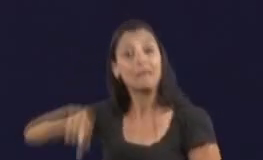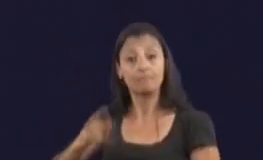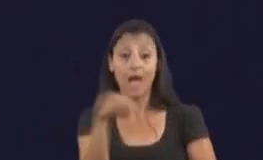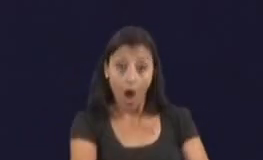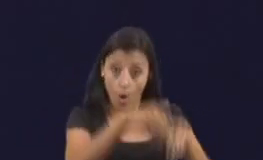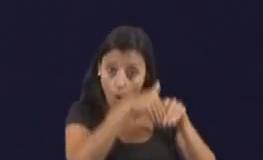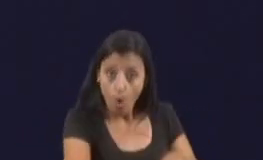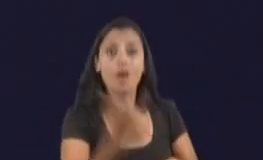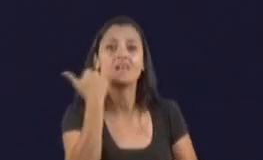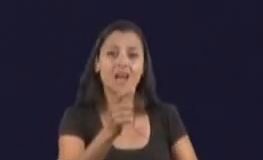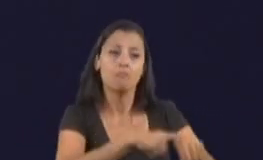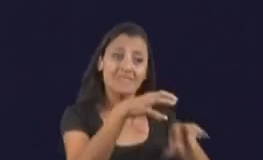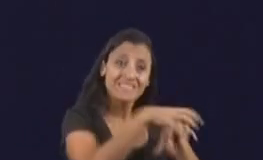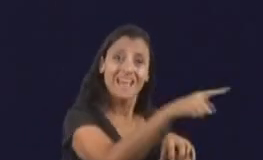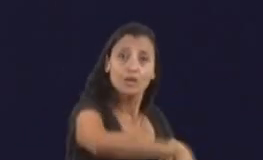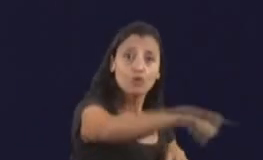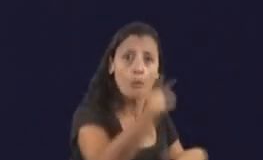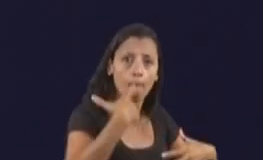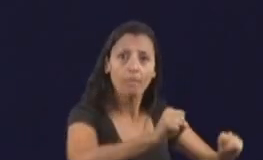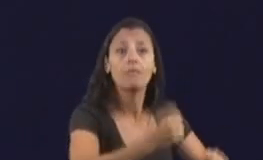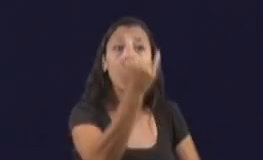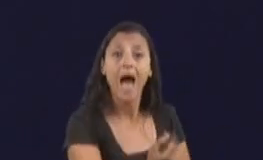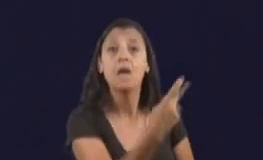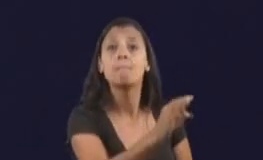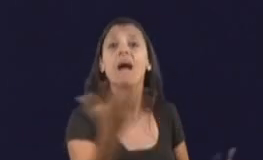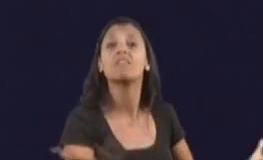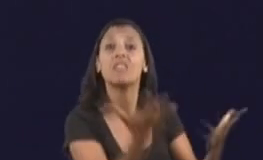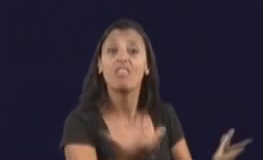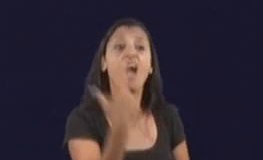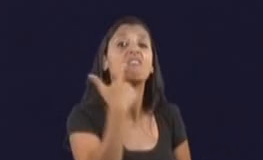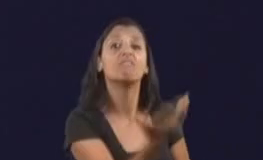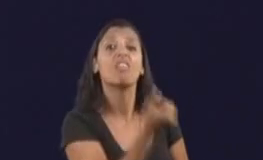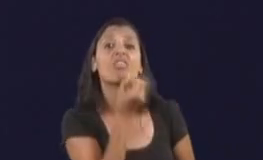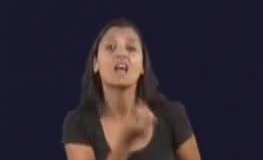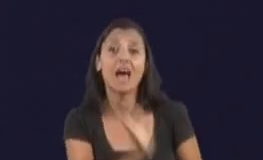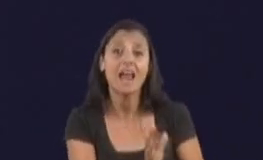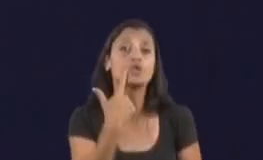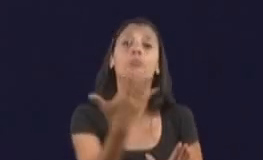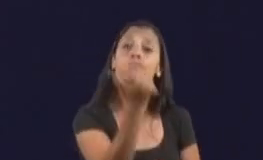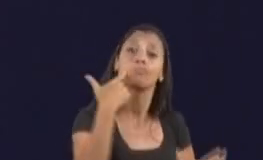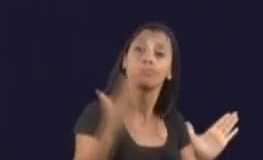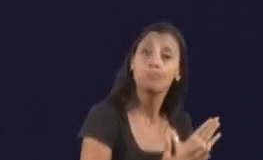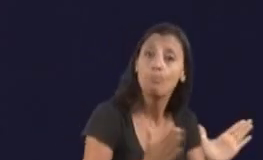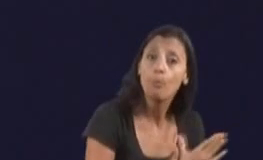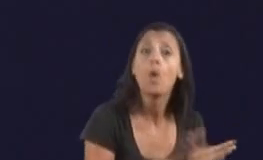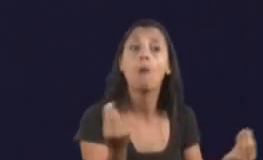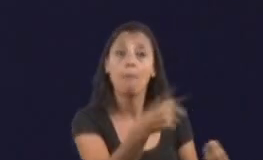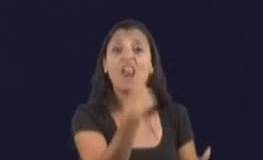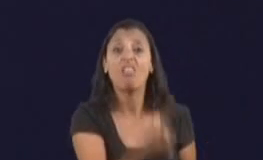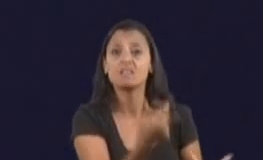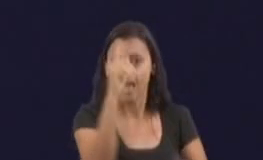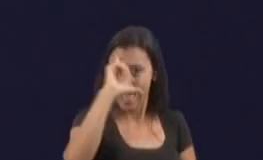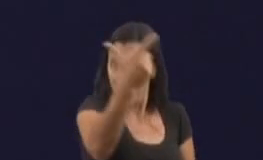firmas del sector imputadas tienen 20 días hábiles para realizar su descargo y ofrecer pruebas para desvirtuar la